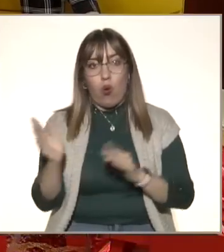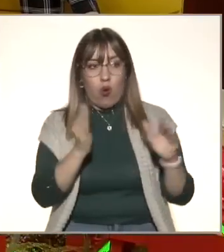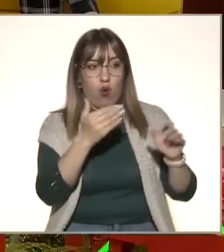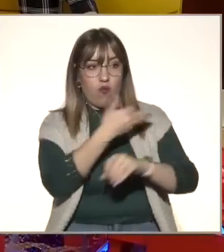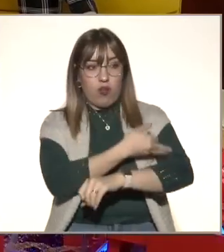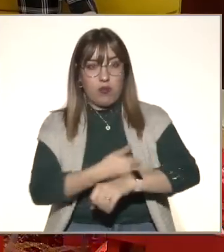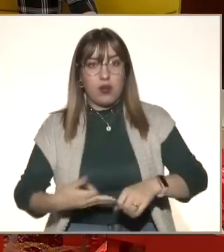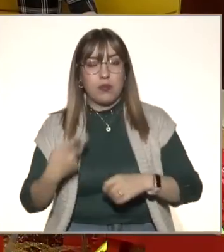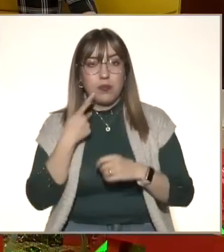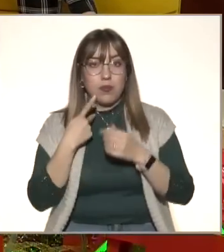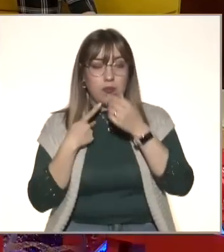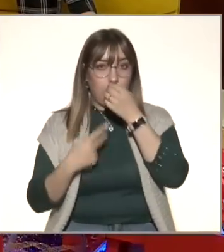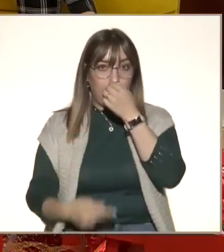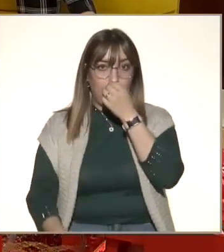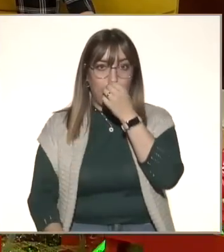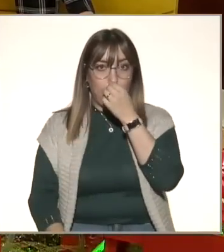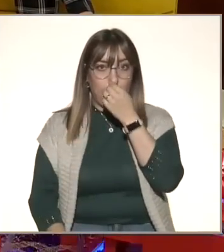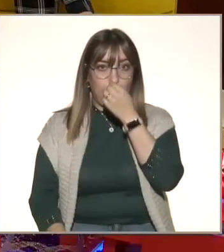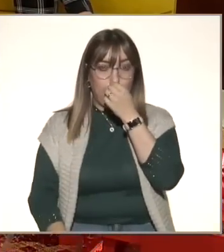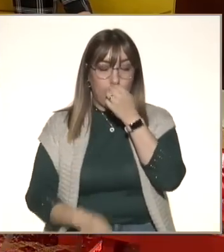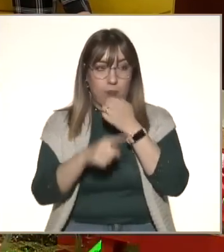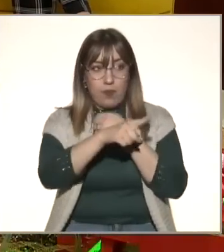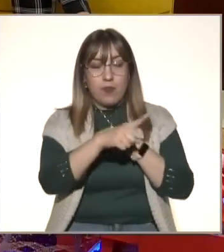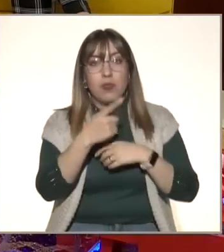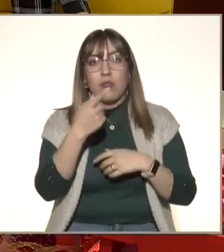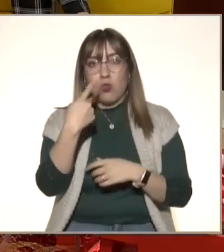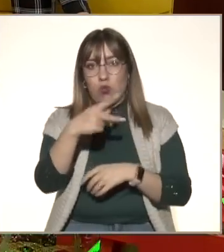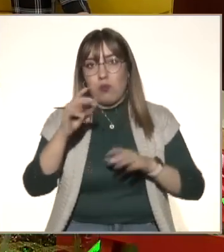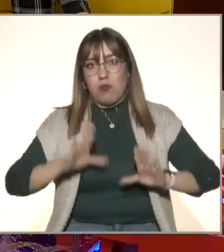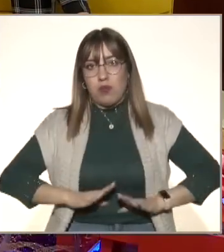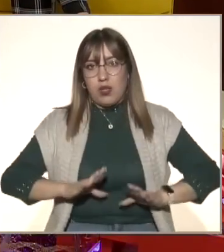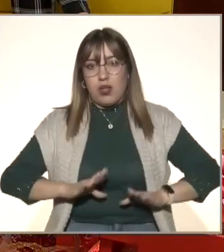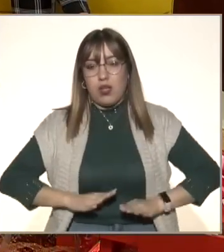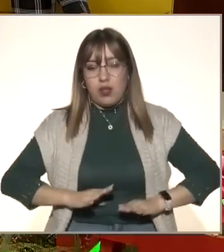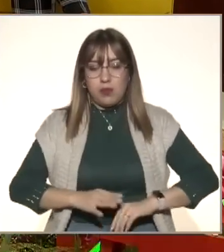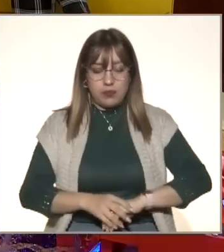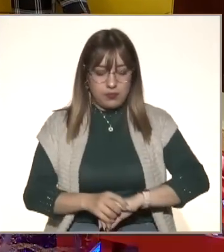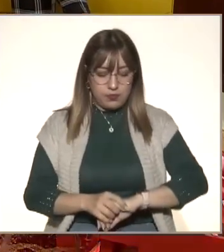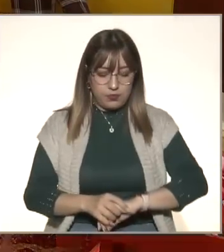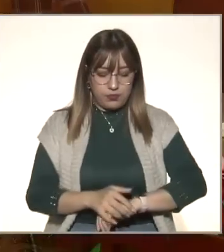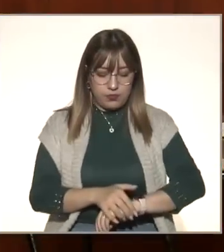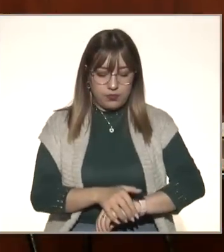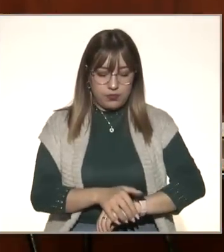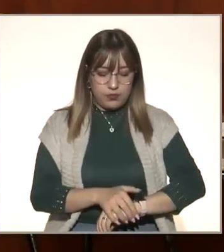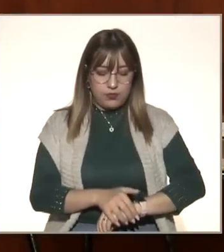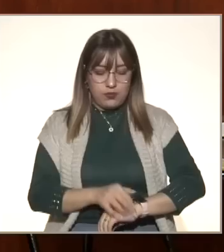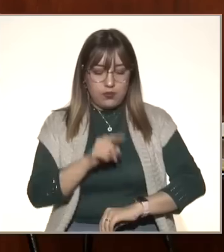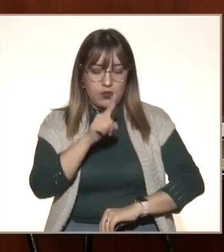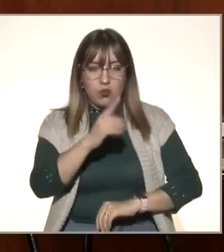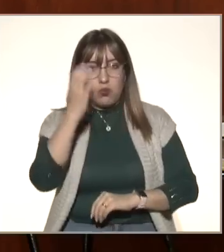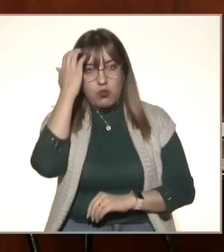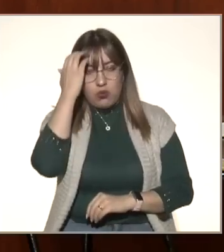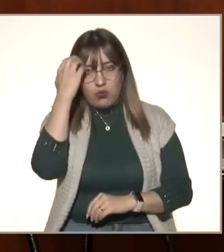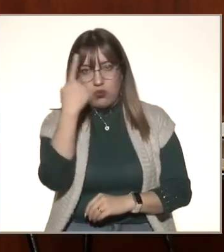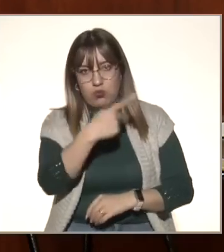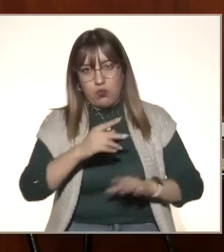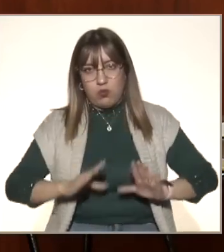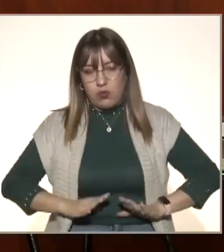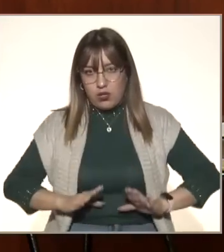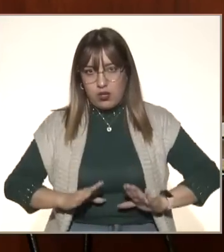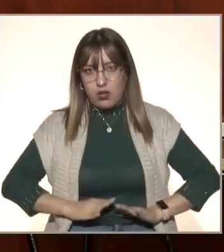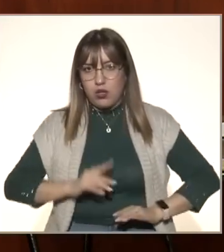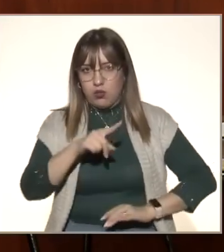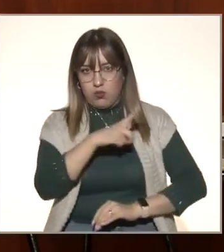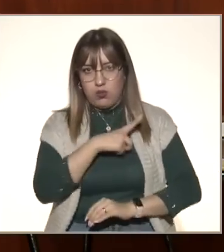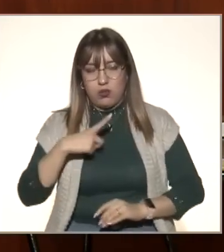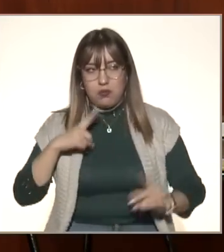pareja, porque él o ella conoce pues, a sus parientes, así como tú conoces a los tuyos. Entonces es hablarlo con